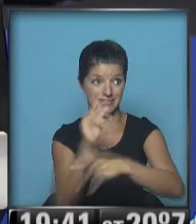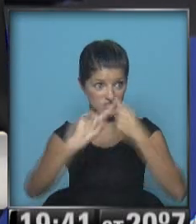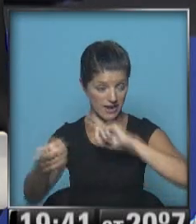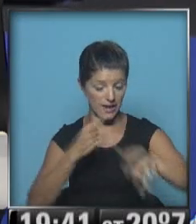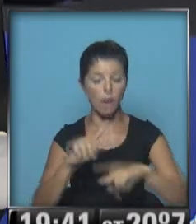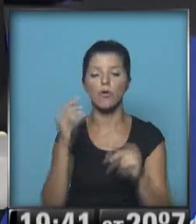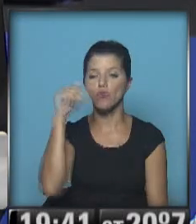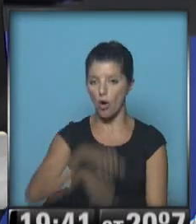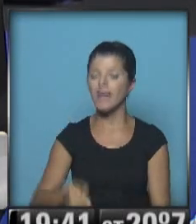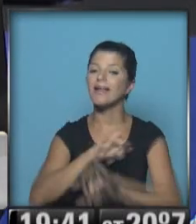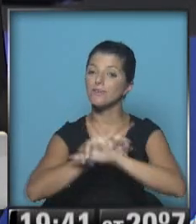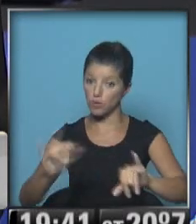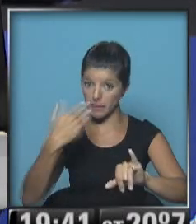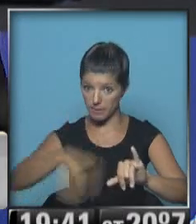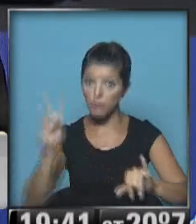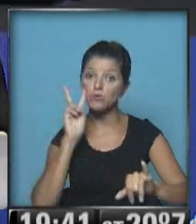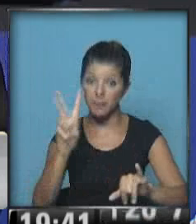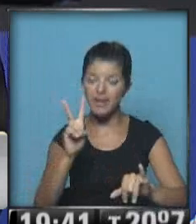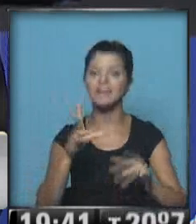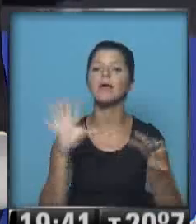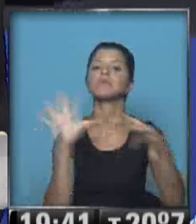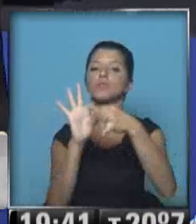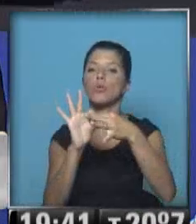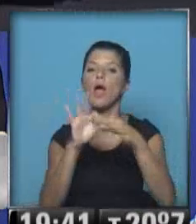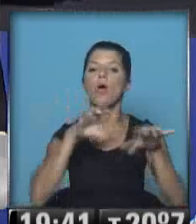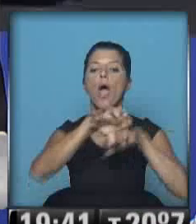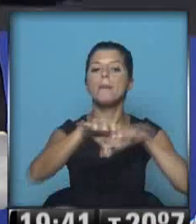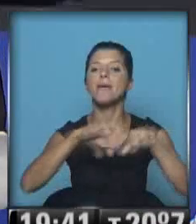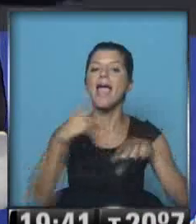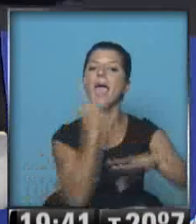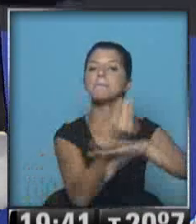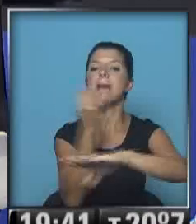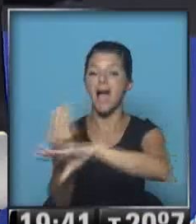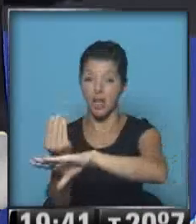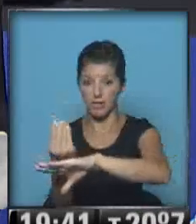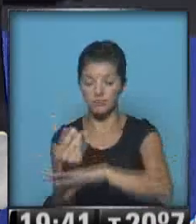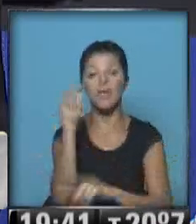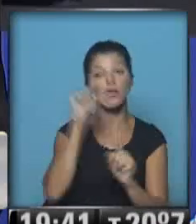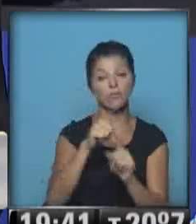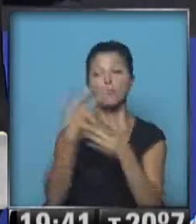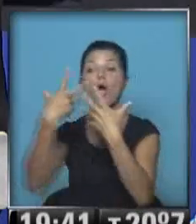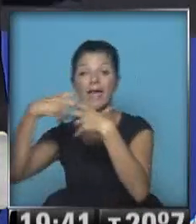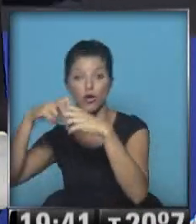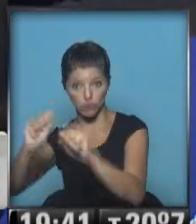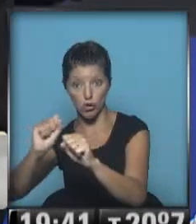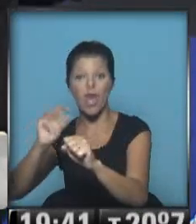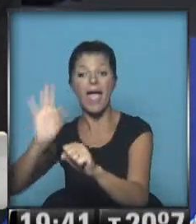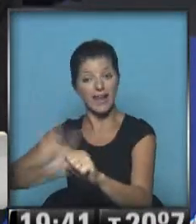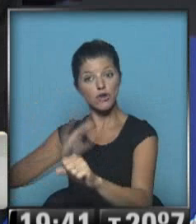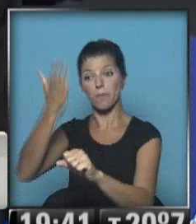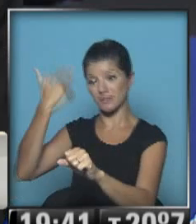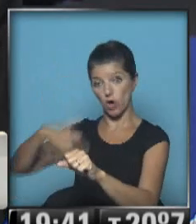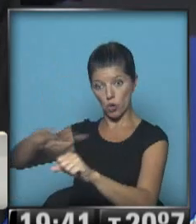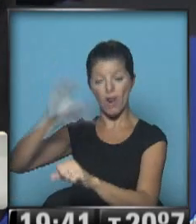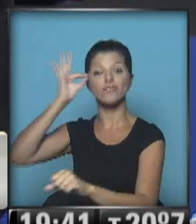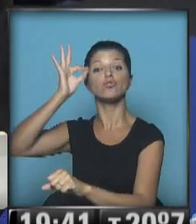hoy tiene que ver con las embajadas este material que vamos a ver en un ratito se encontró en Sudáfrica el año pasado en la